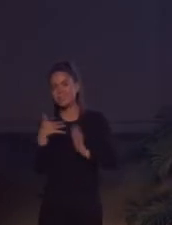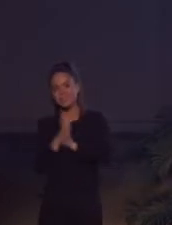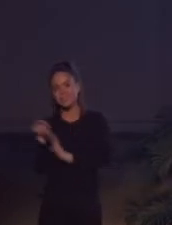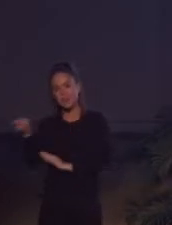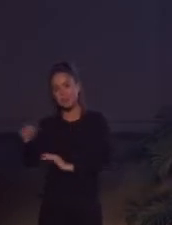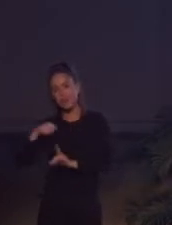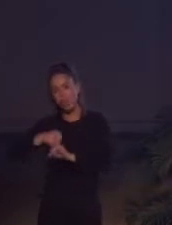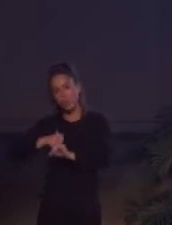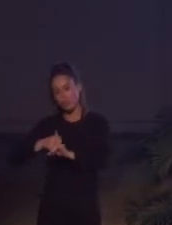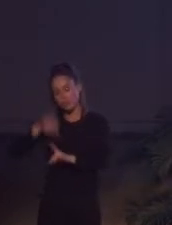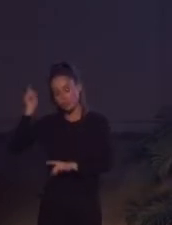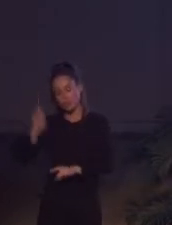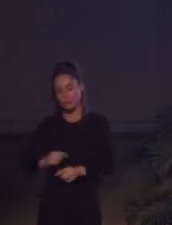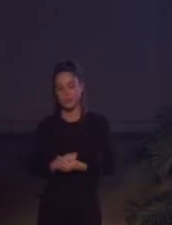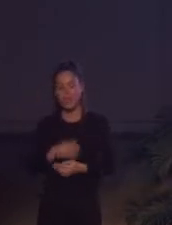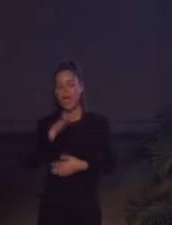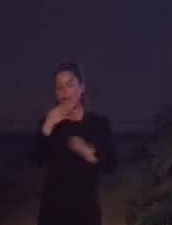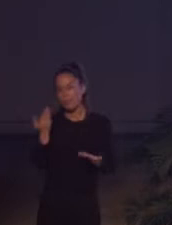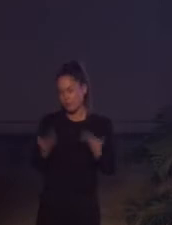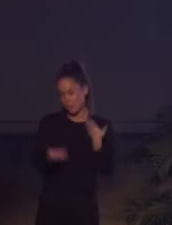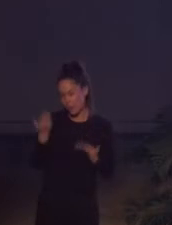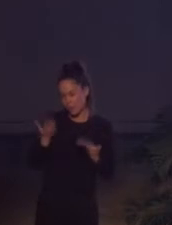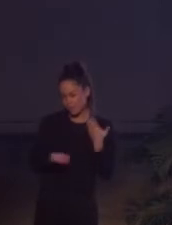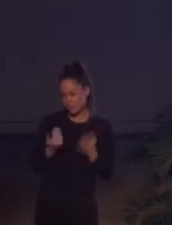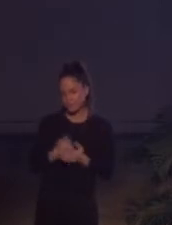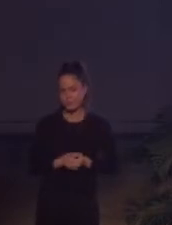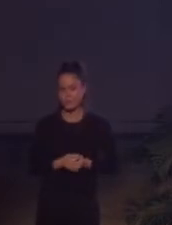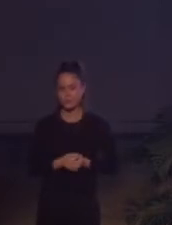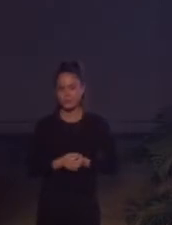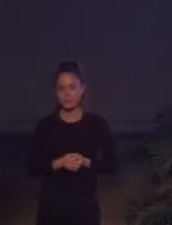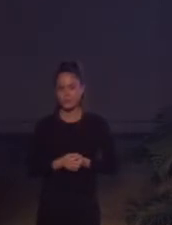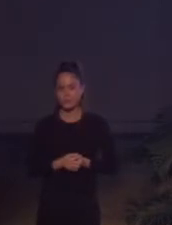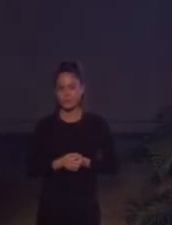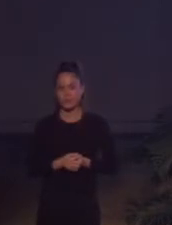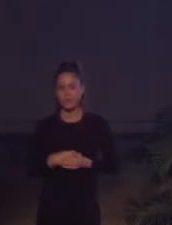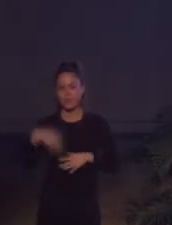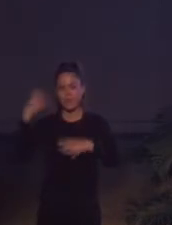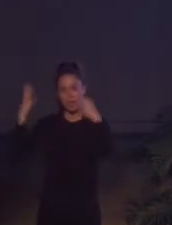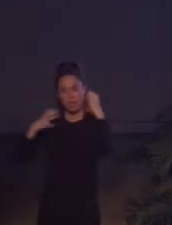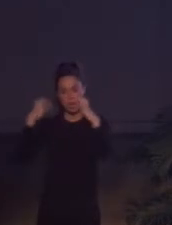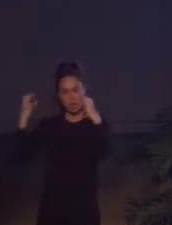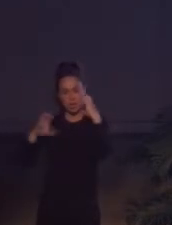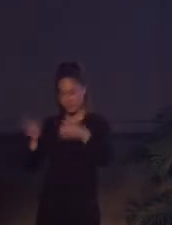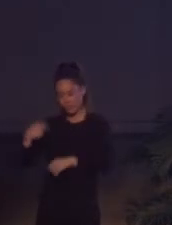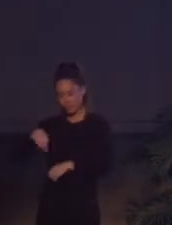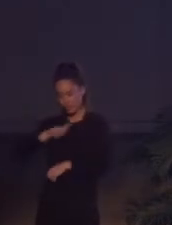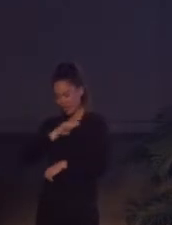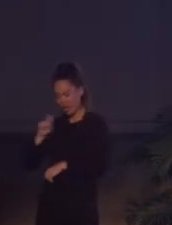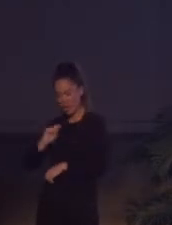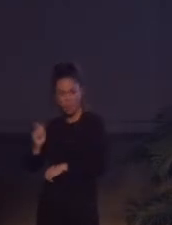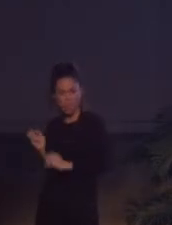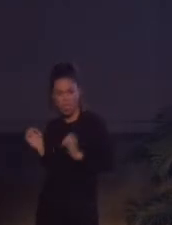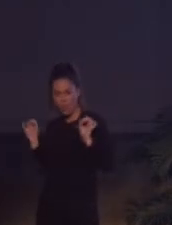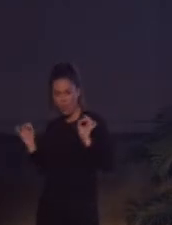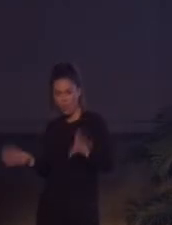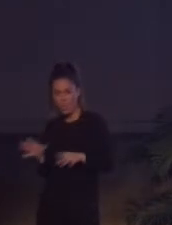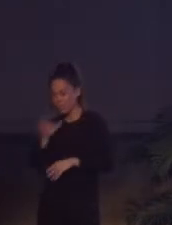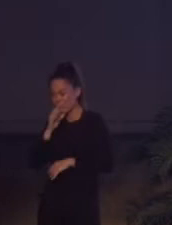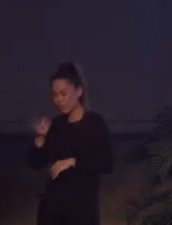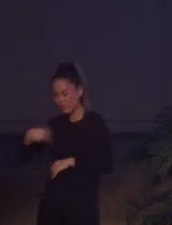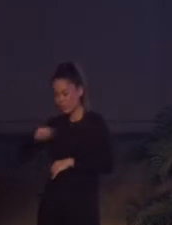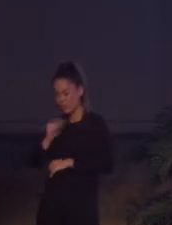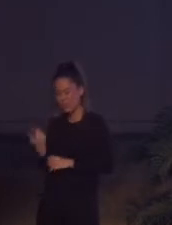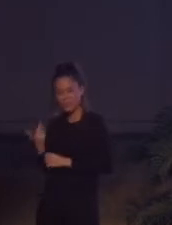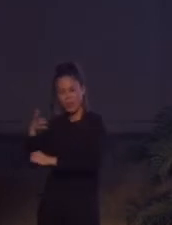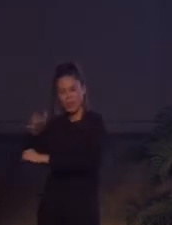esa opresión. Vamos a hacer una comparativa. Ya hemos dicho, o sea, los animales son nuestros esclavos, porque los violamos para